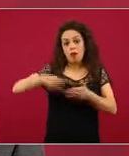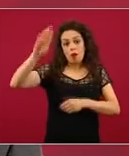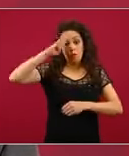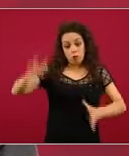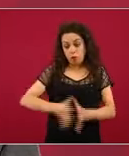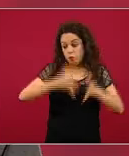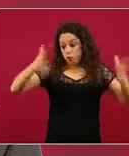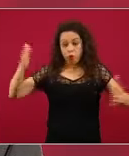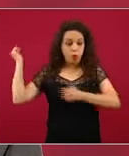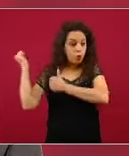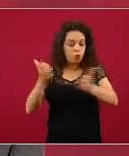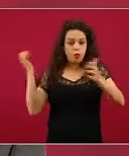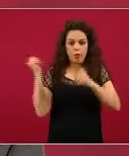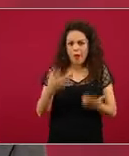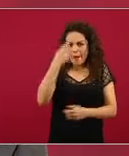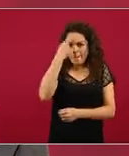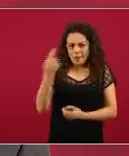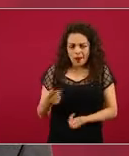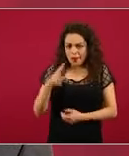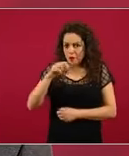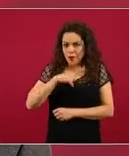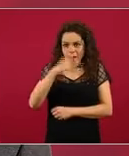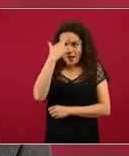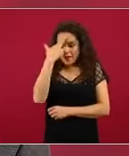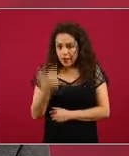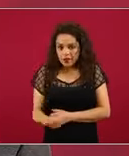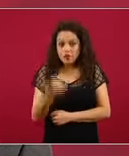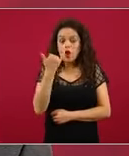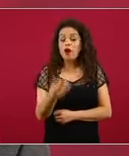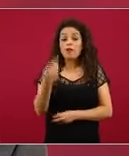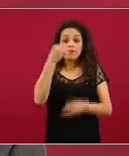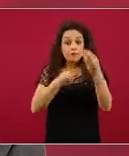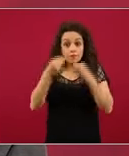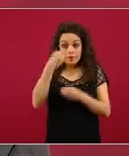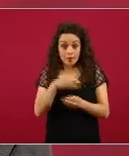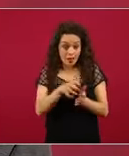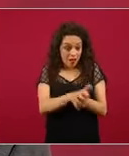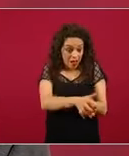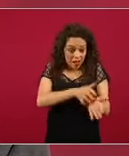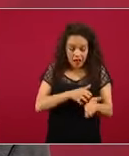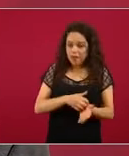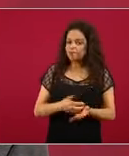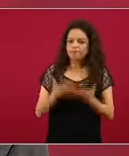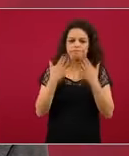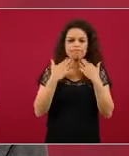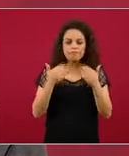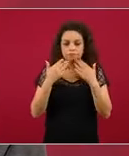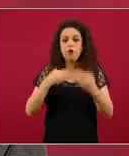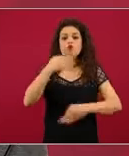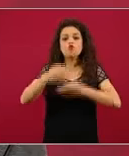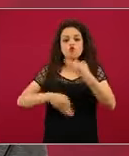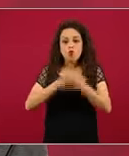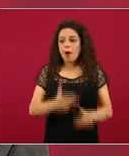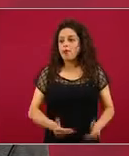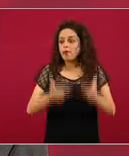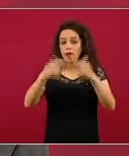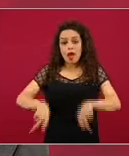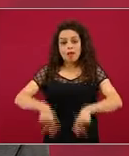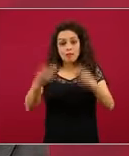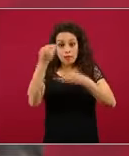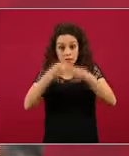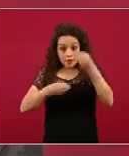hay ninguna razón, y tampoco va a haber escasez de alimento. Permanecerán abiertos todos los establecimientos que venden